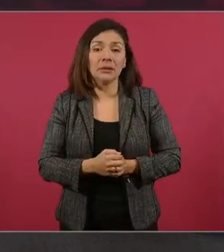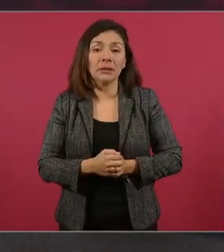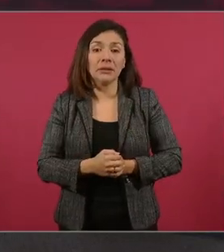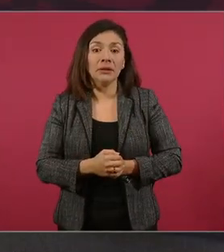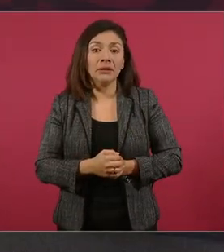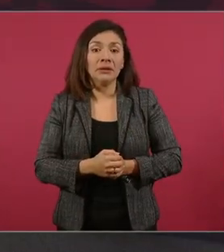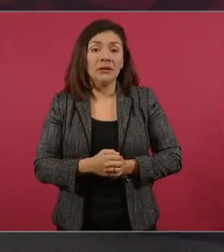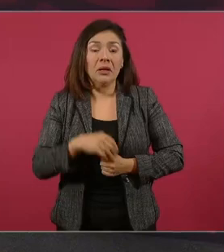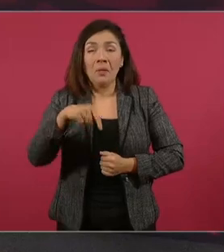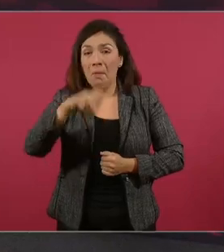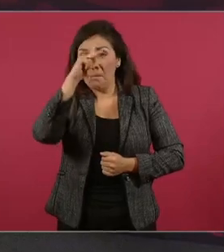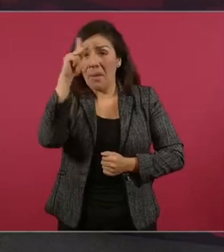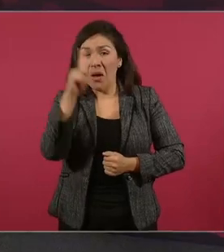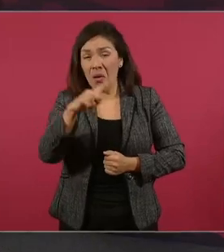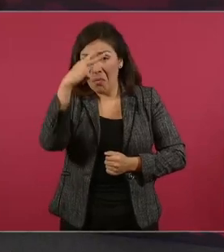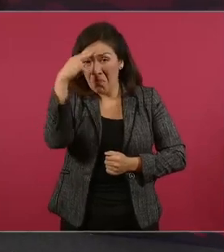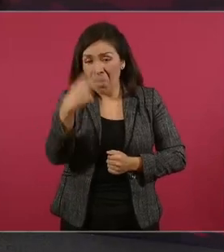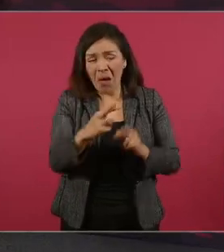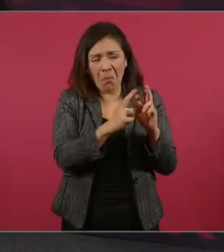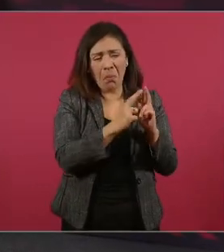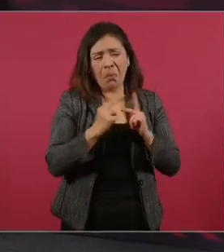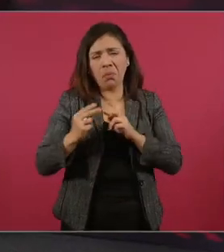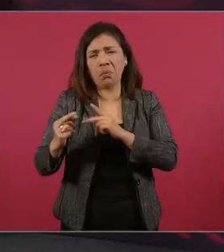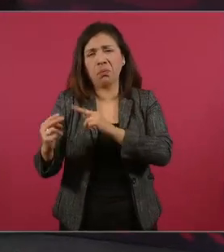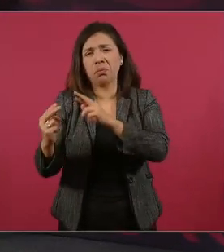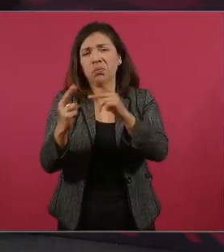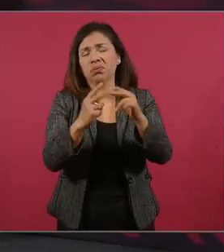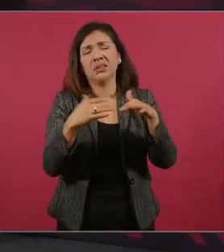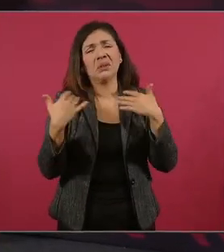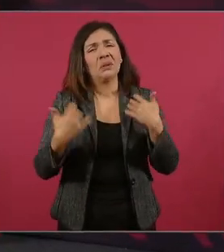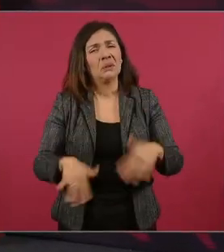Se está destruyendo México.